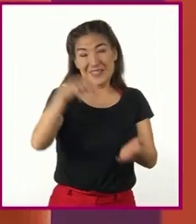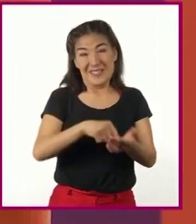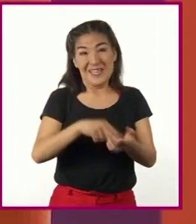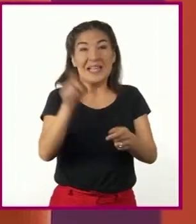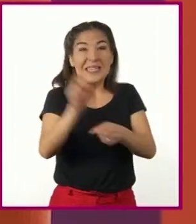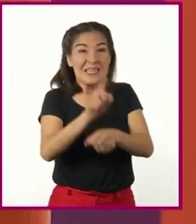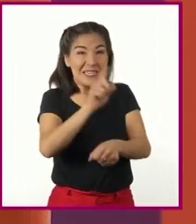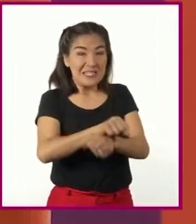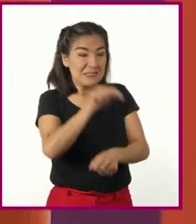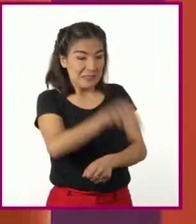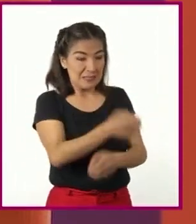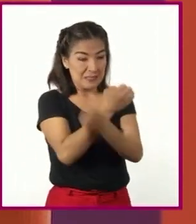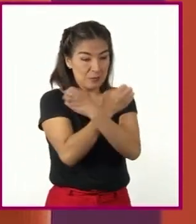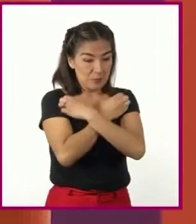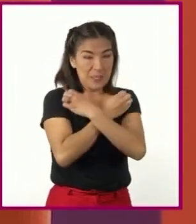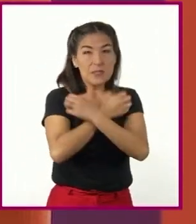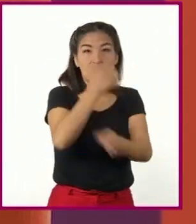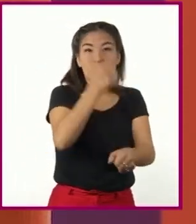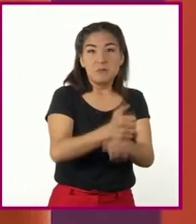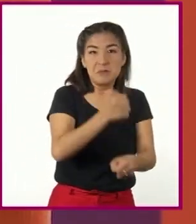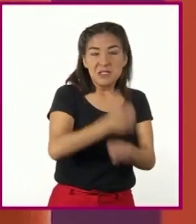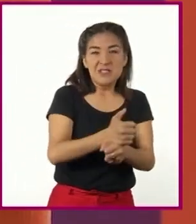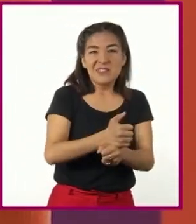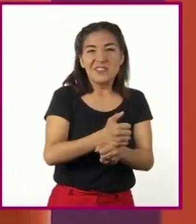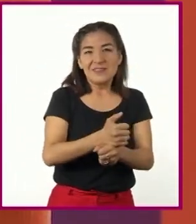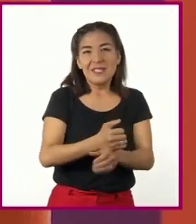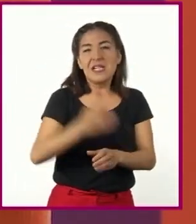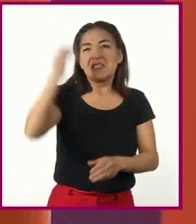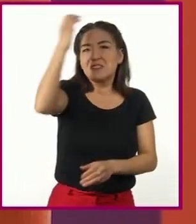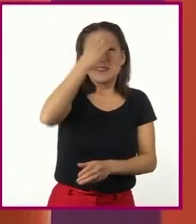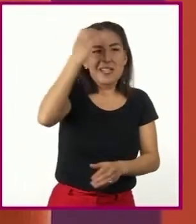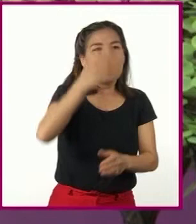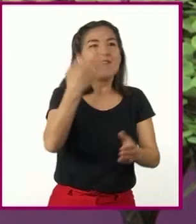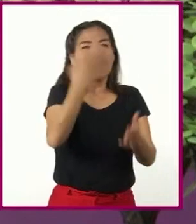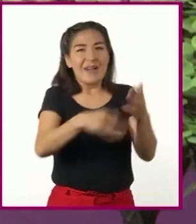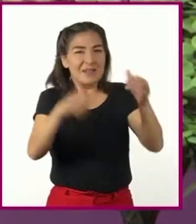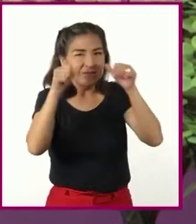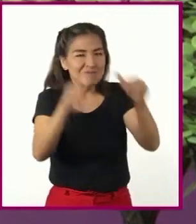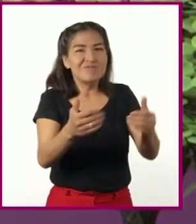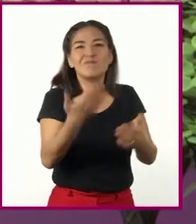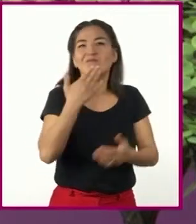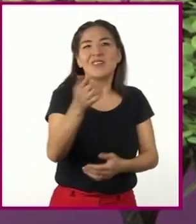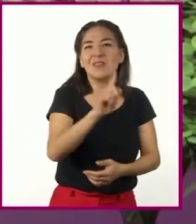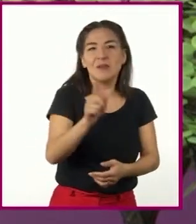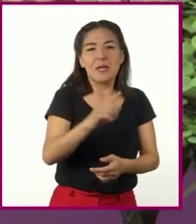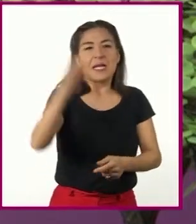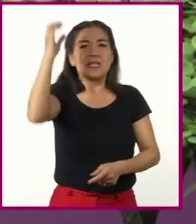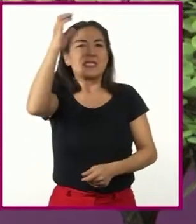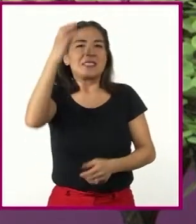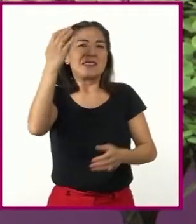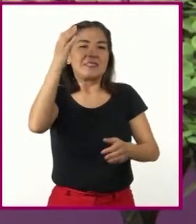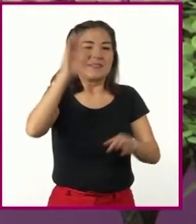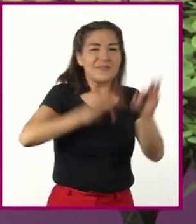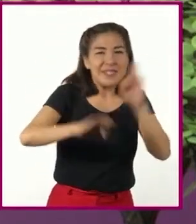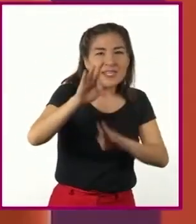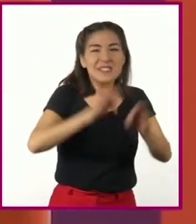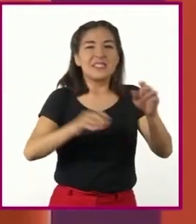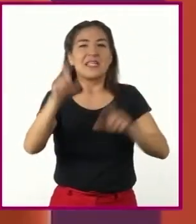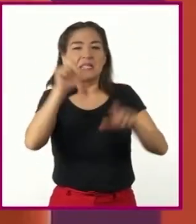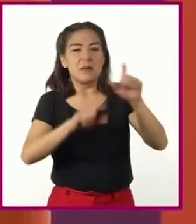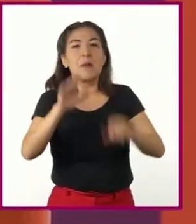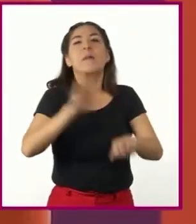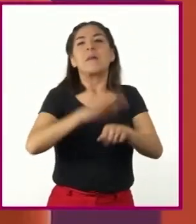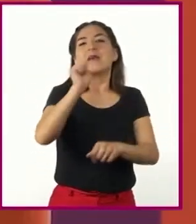primaria las ciencias son muy olvidadas. La química, la física, etcétera. Estamos como más atentos al español,